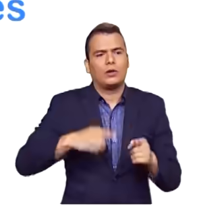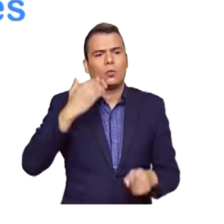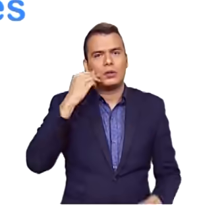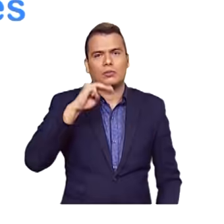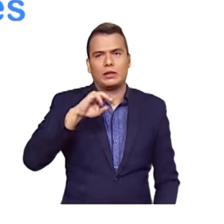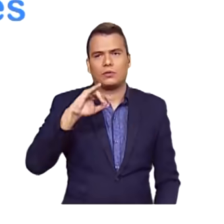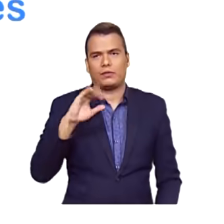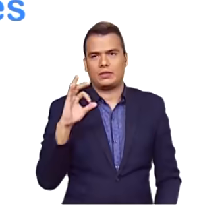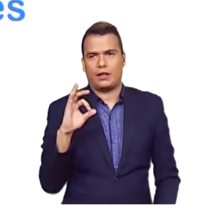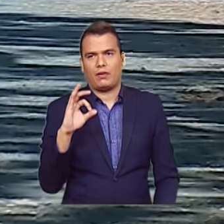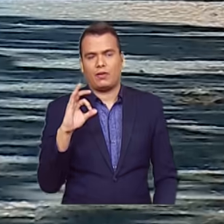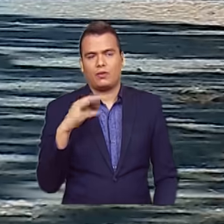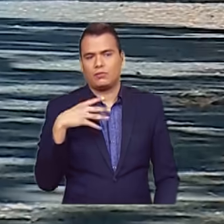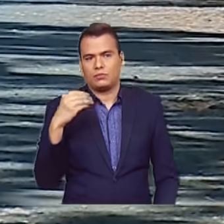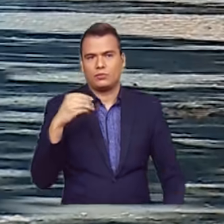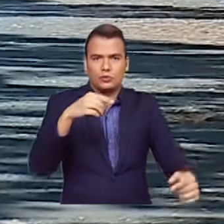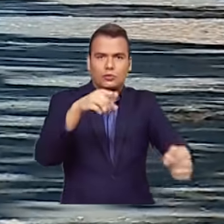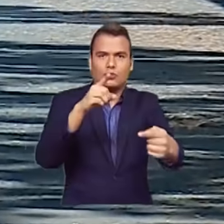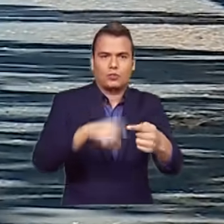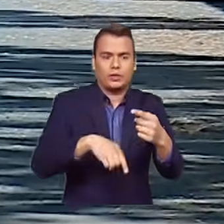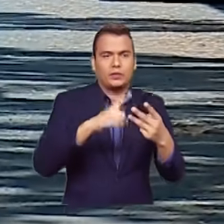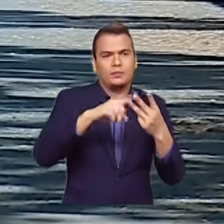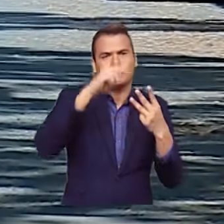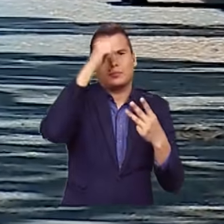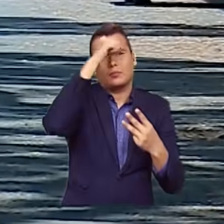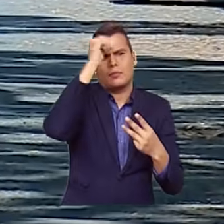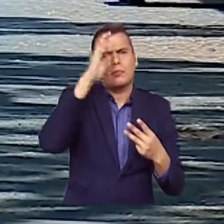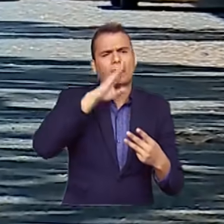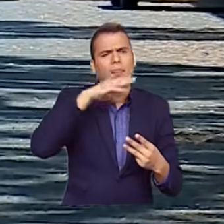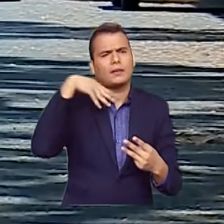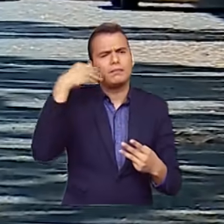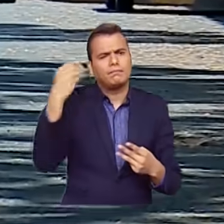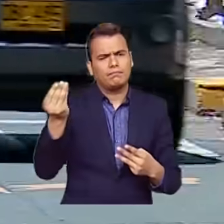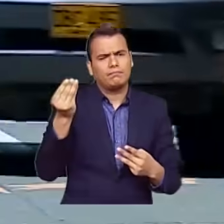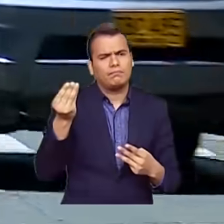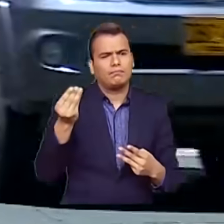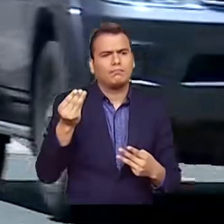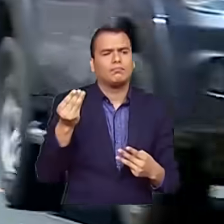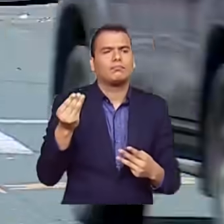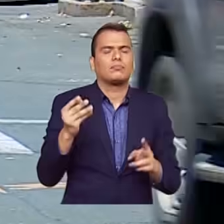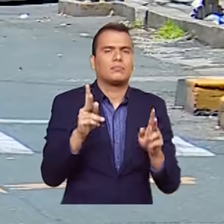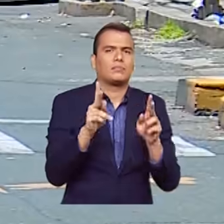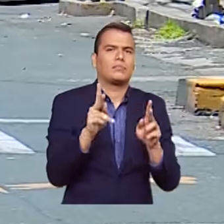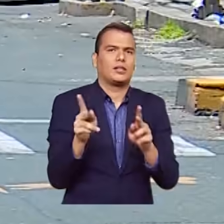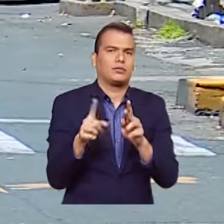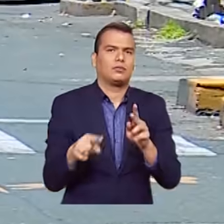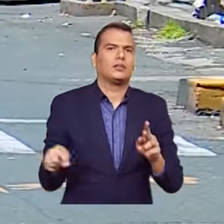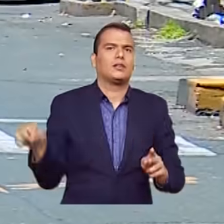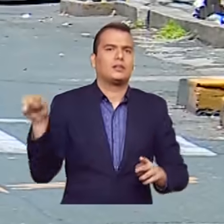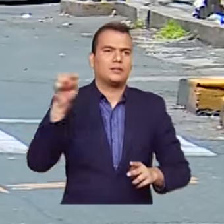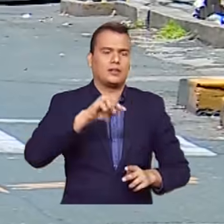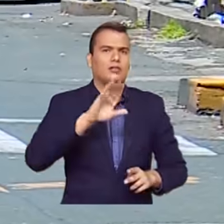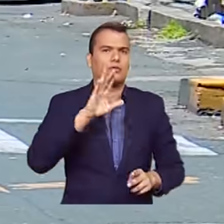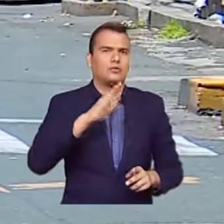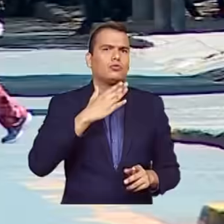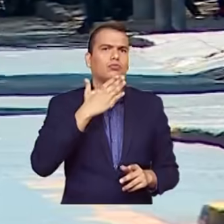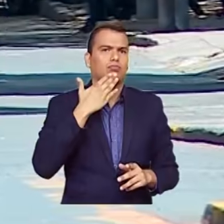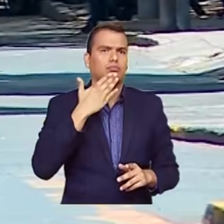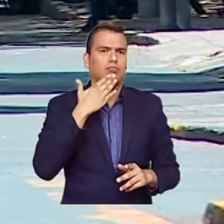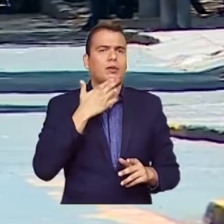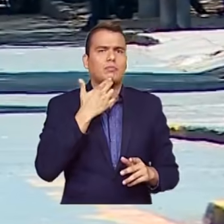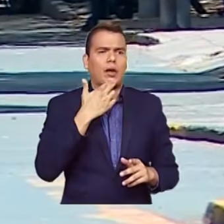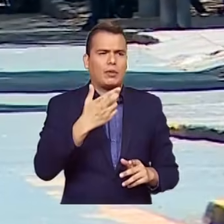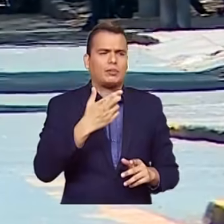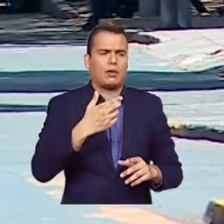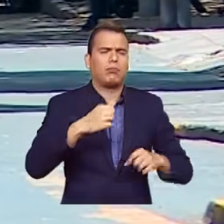días martes jueves y sábado para el día domingo sólo podrán transitar en su vehículo las personas que estén dentro de las 33 excepciones señaladas